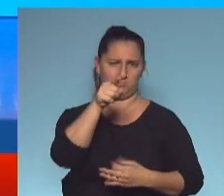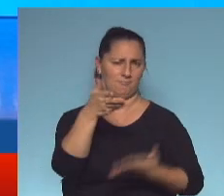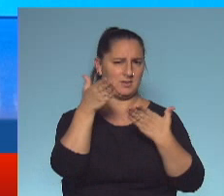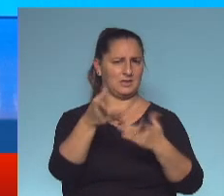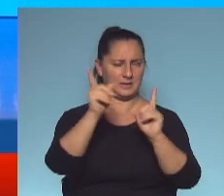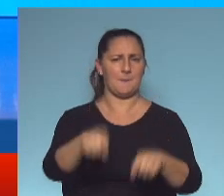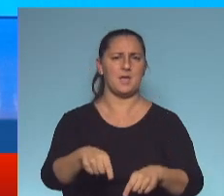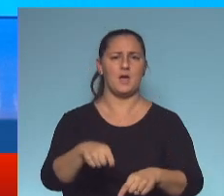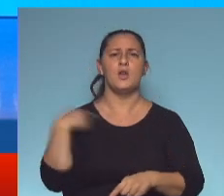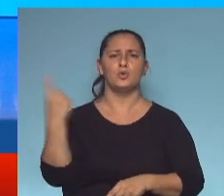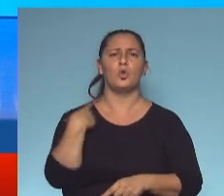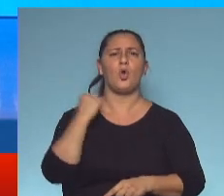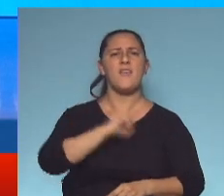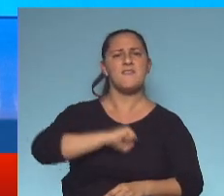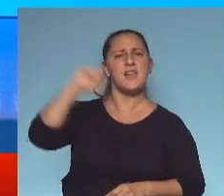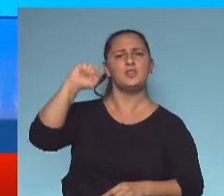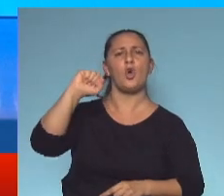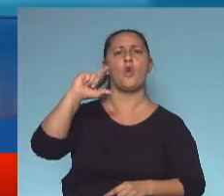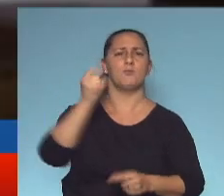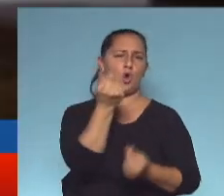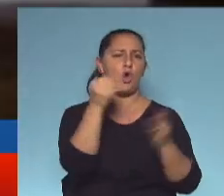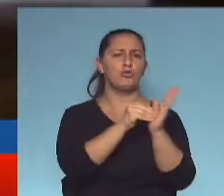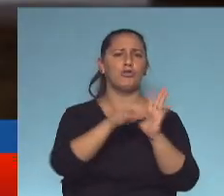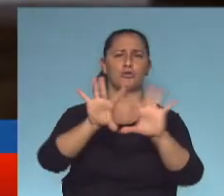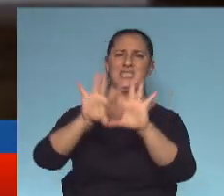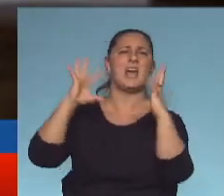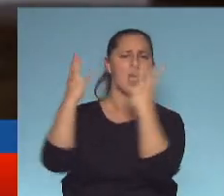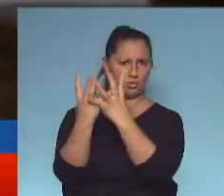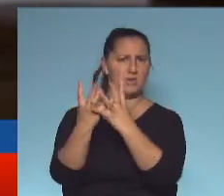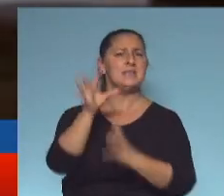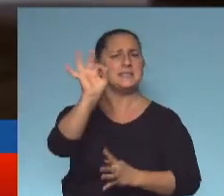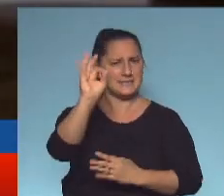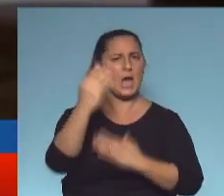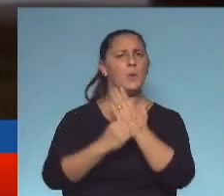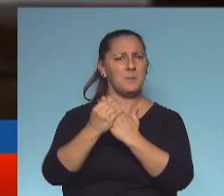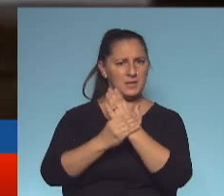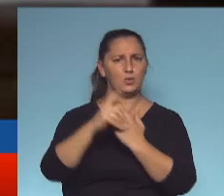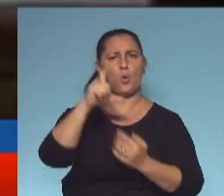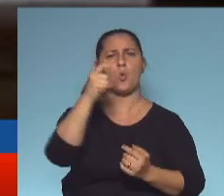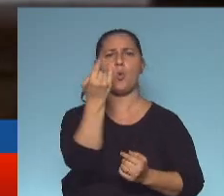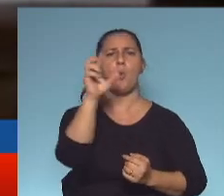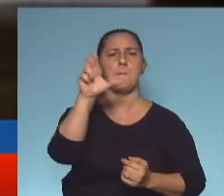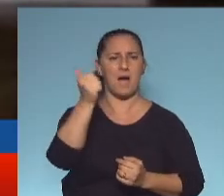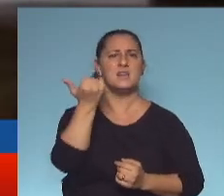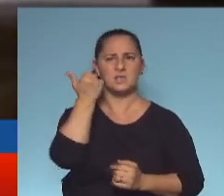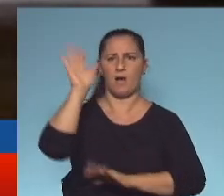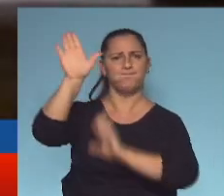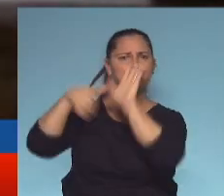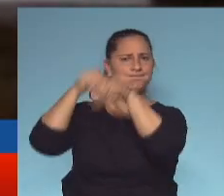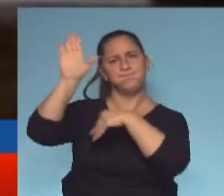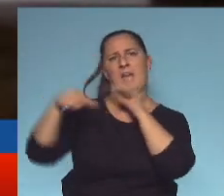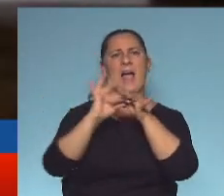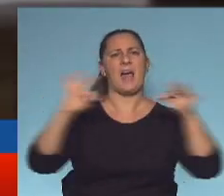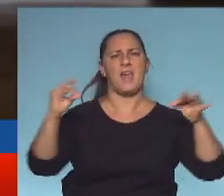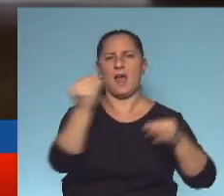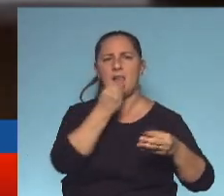Nosotros tenemos una inflación de costos internacionales, lo sabe el ministro Culfas, que ha convocado a toda la cadena